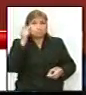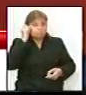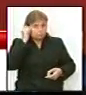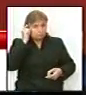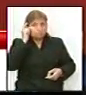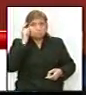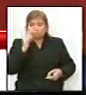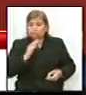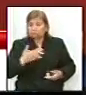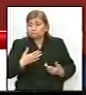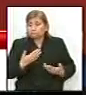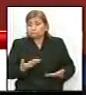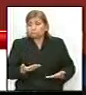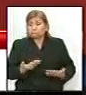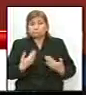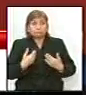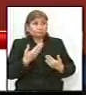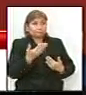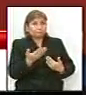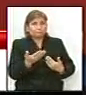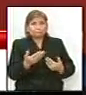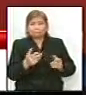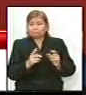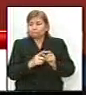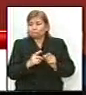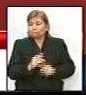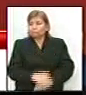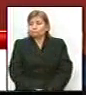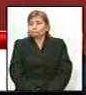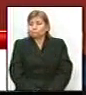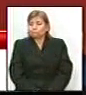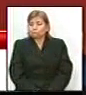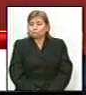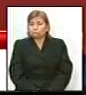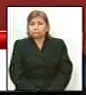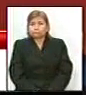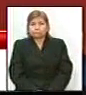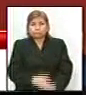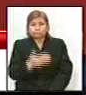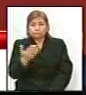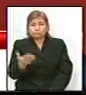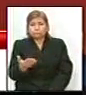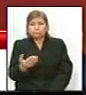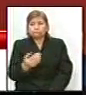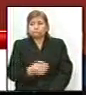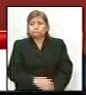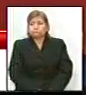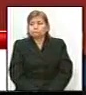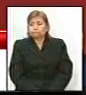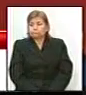sé quiénes toman la palabra, Heiser. A ver, don Mardonio, me dicen.